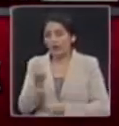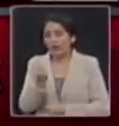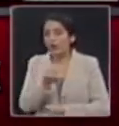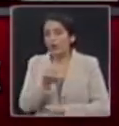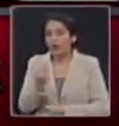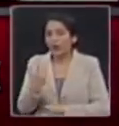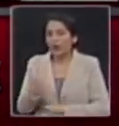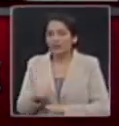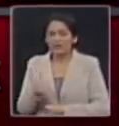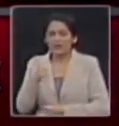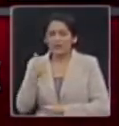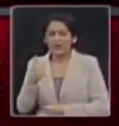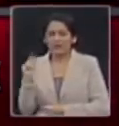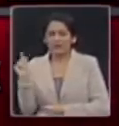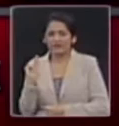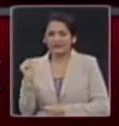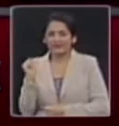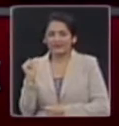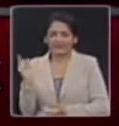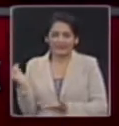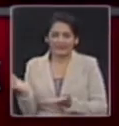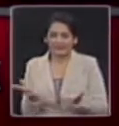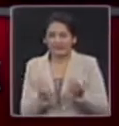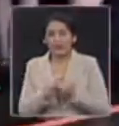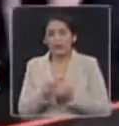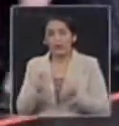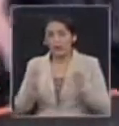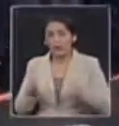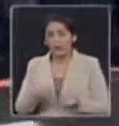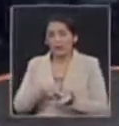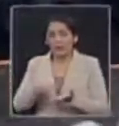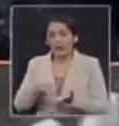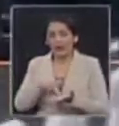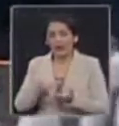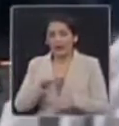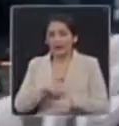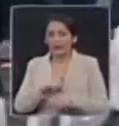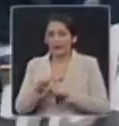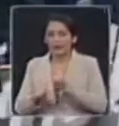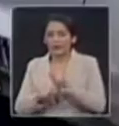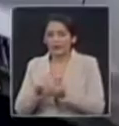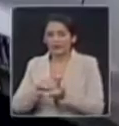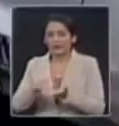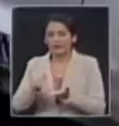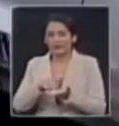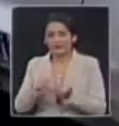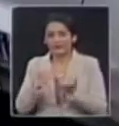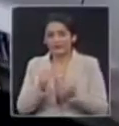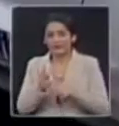de igual manera son a largo plazo. Una excelente opción para Navidad y Año Nuevo.